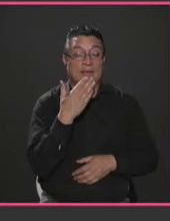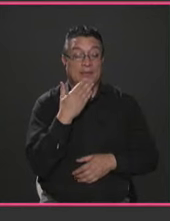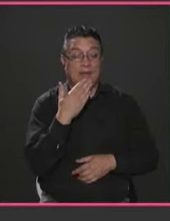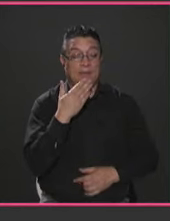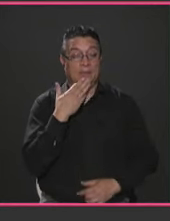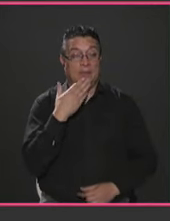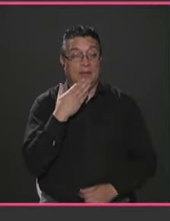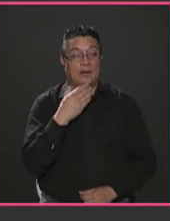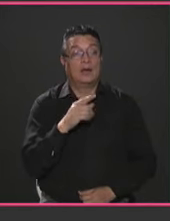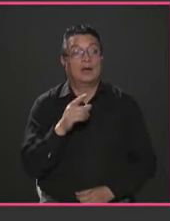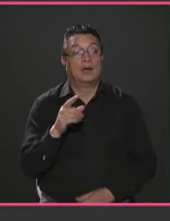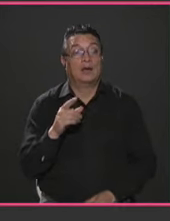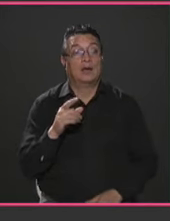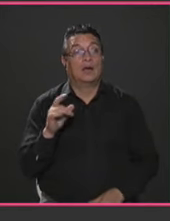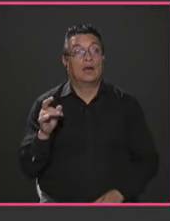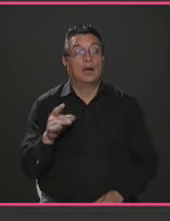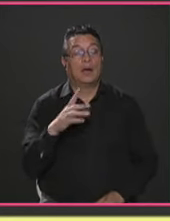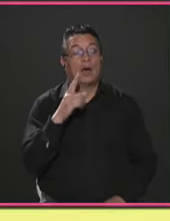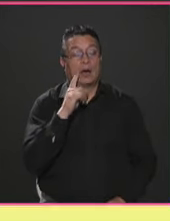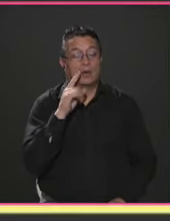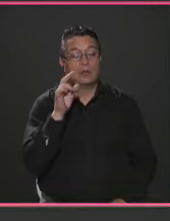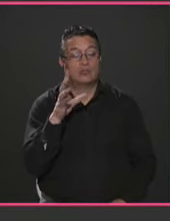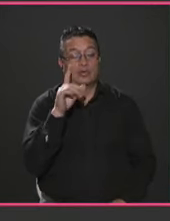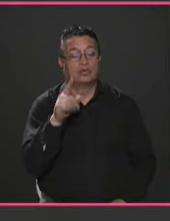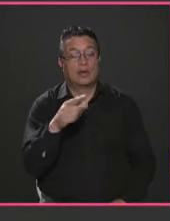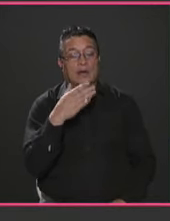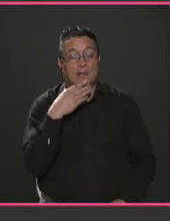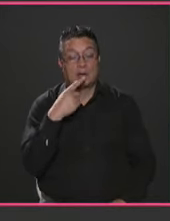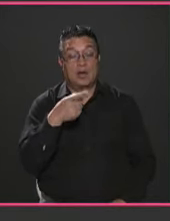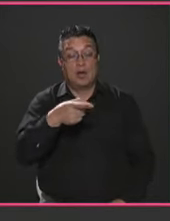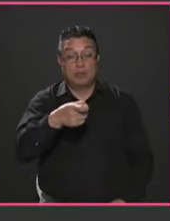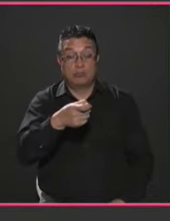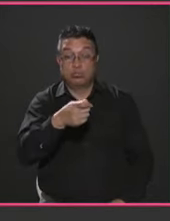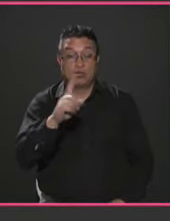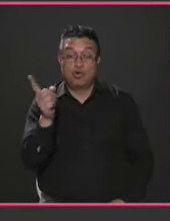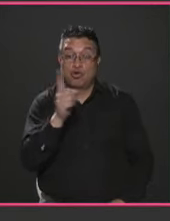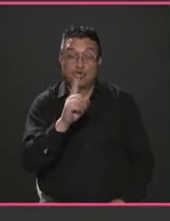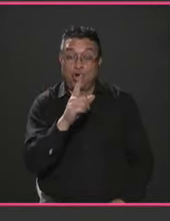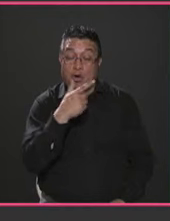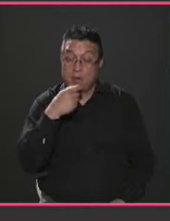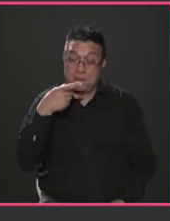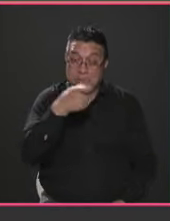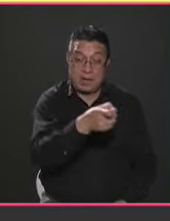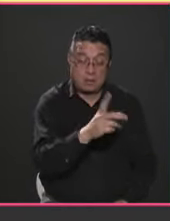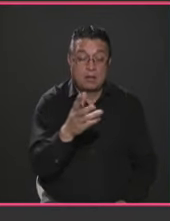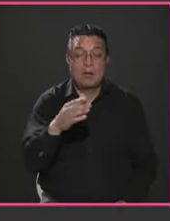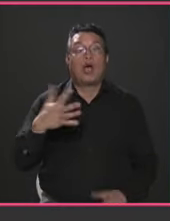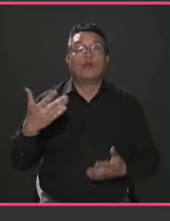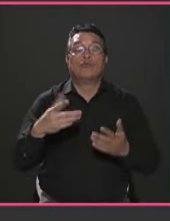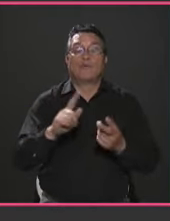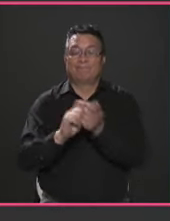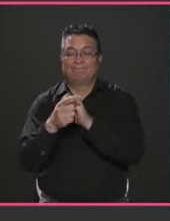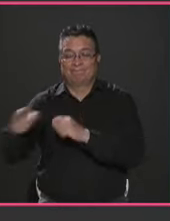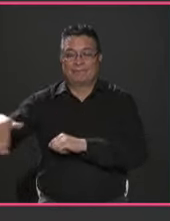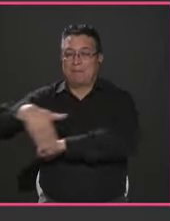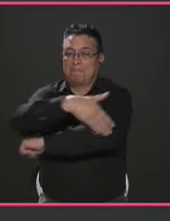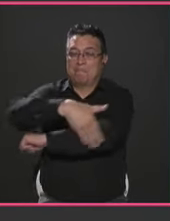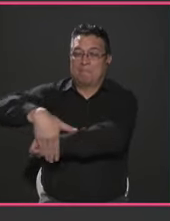también si la el arma no era un revólver entonces fue en el